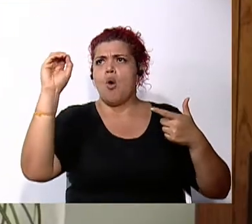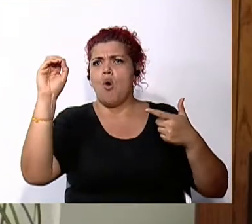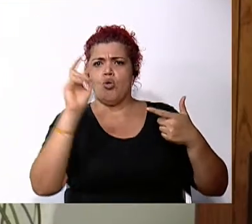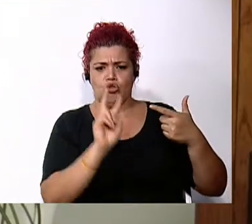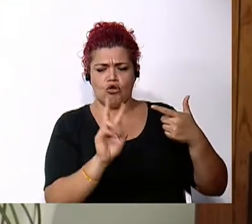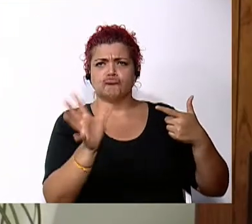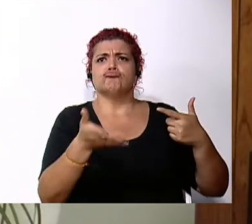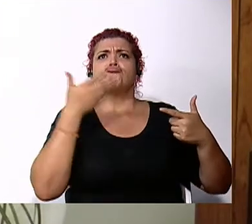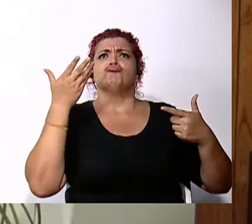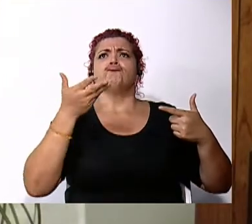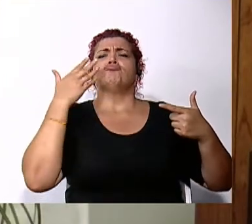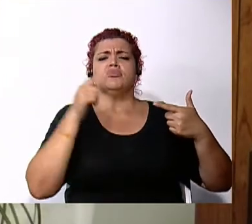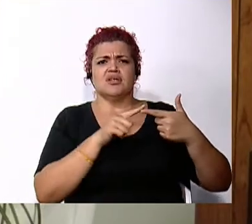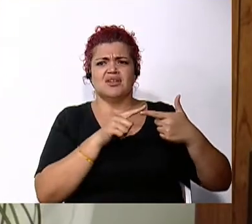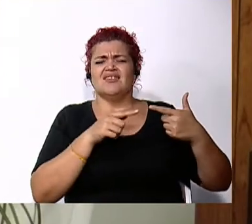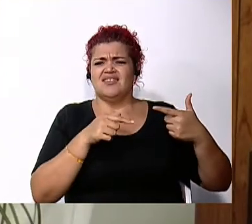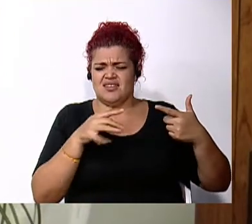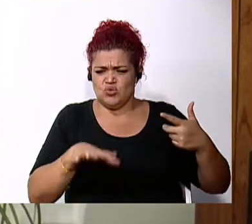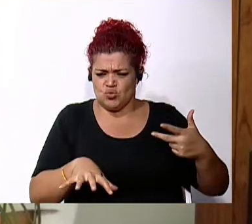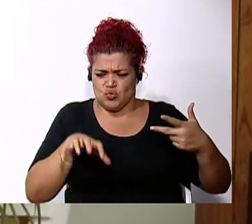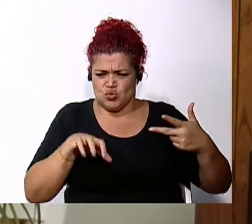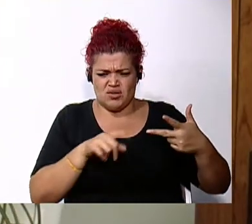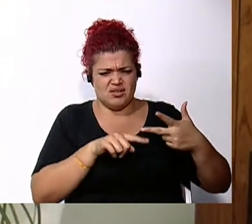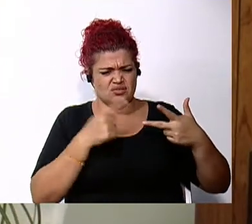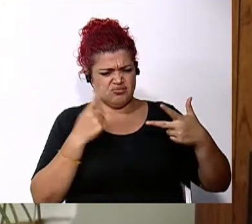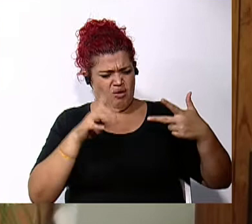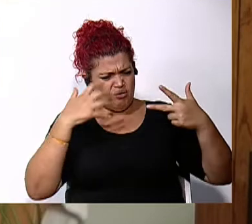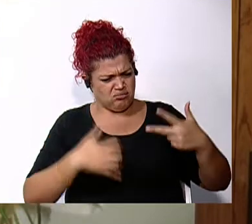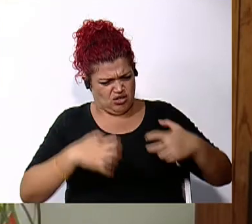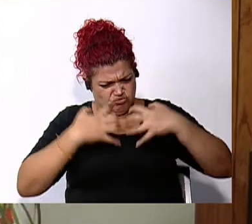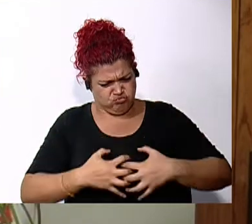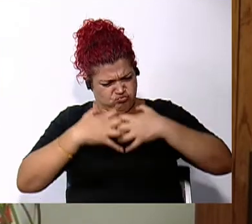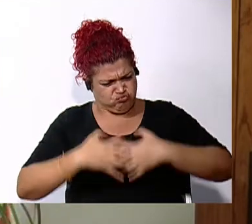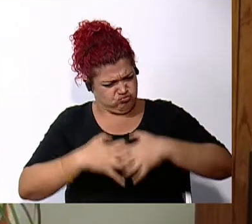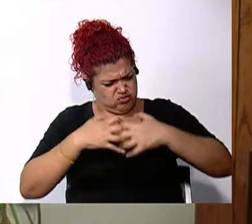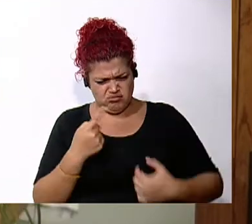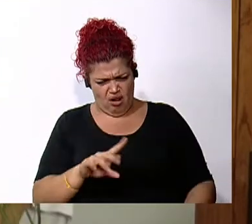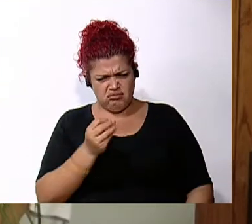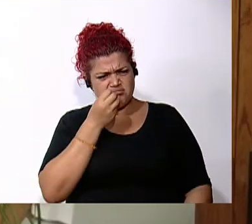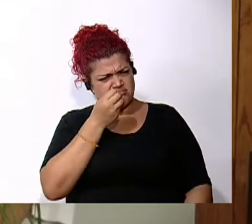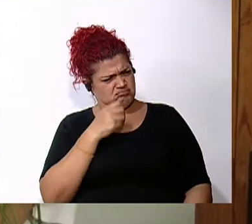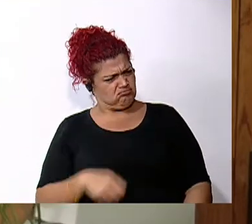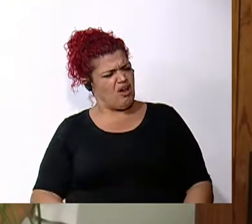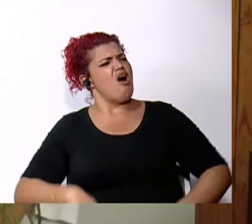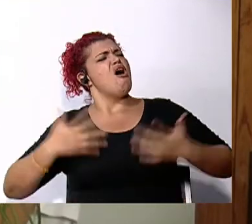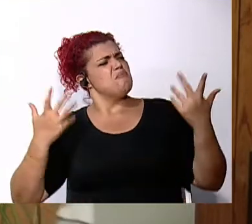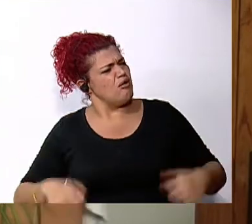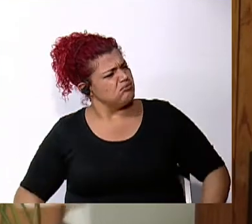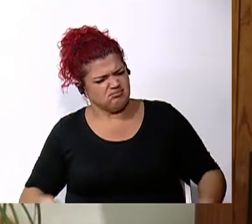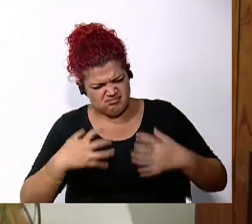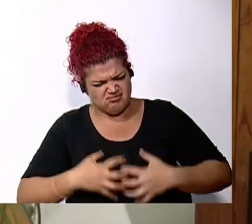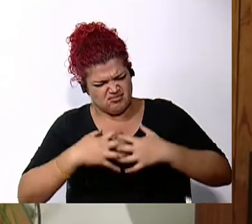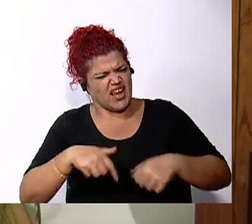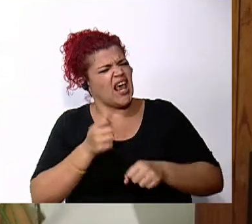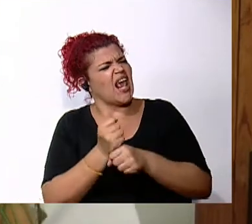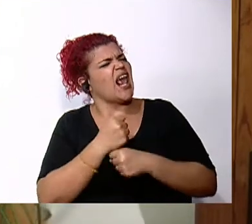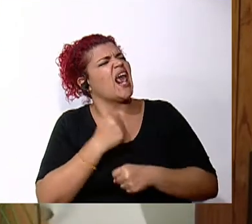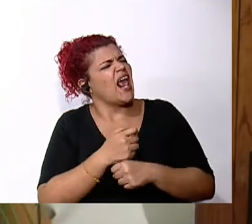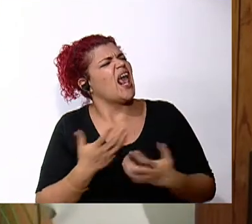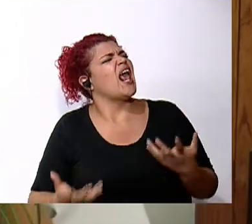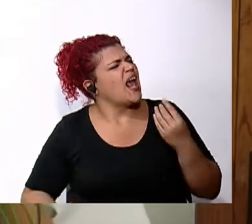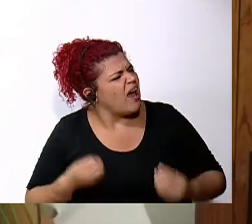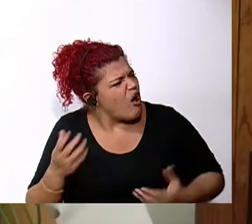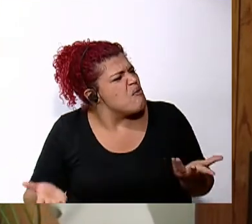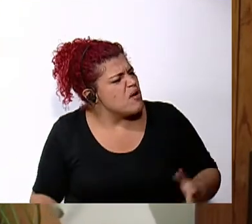pero ¿qué narices hay aquí dentro? ¿Qué máquinas tienen aquí dentro para poder captar la energía ahí de la luz del sol y hacer todo ese